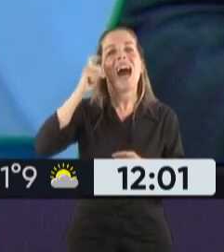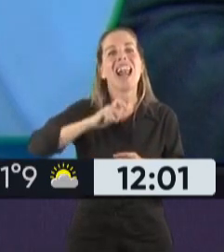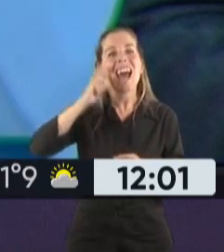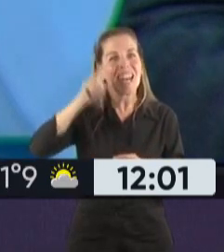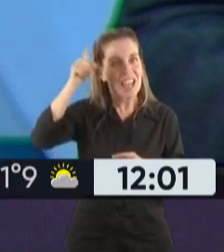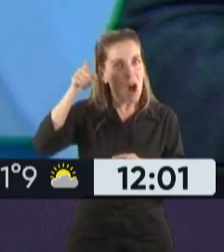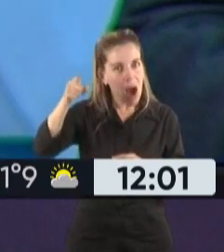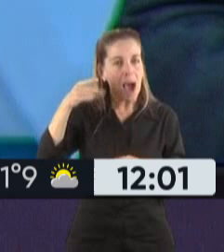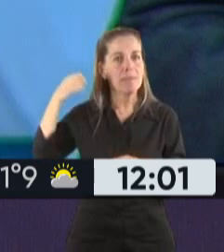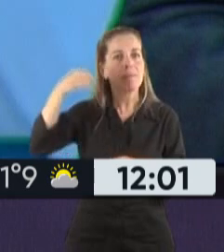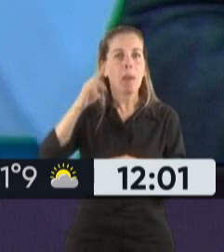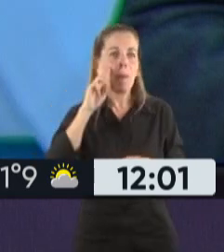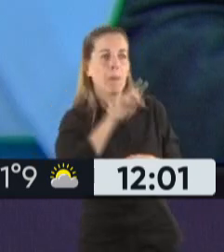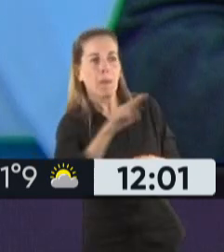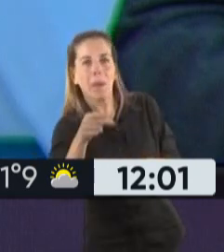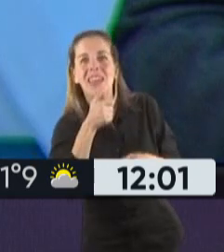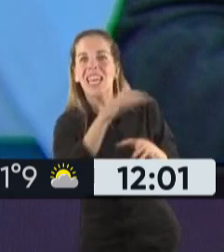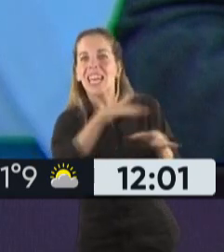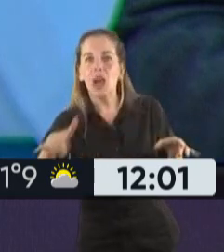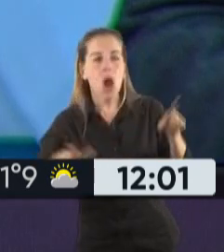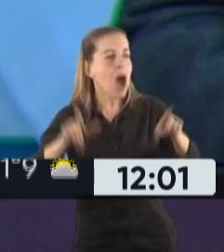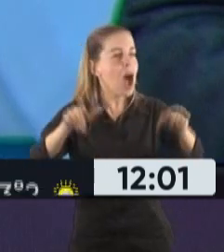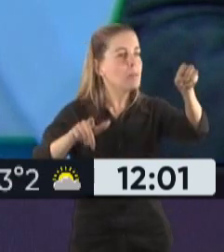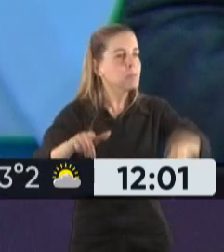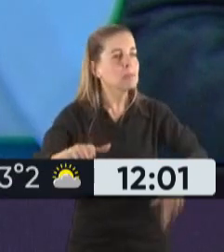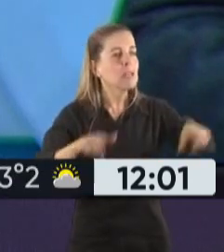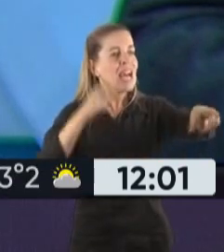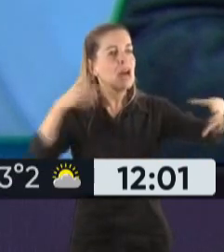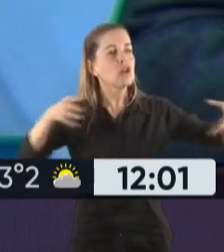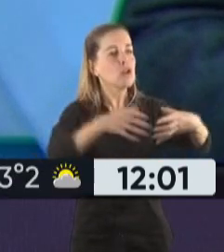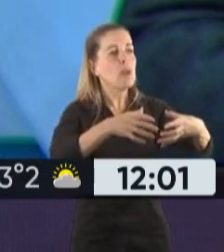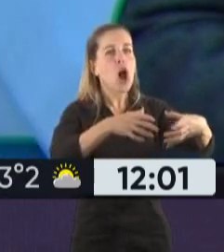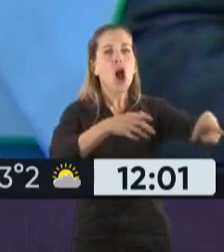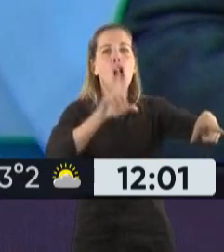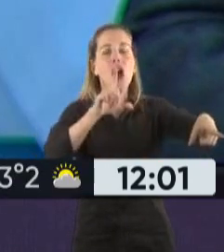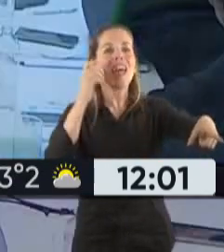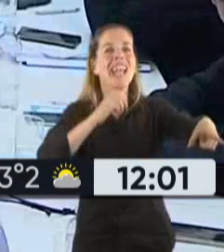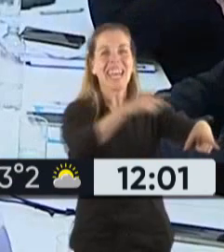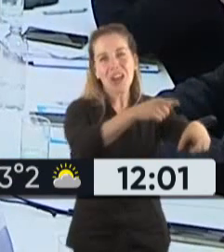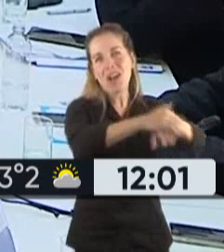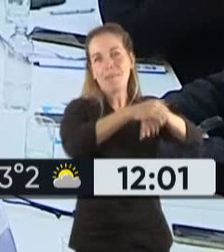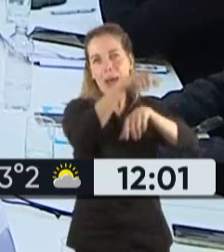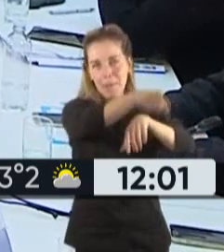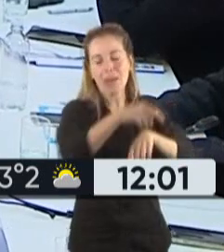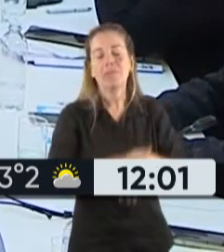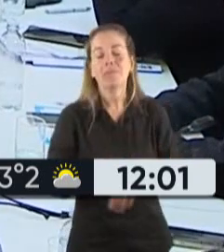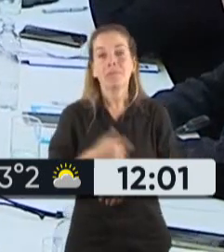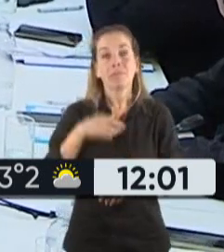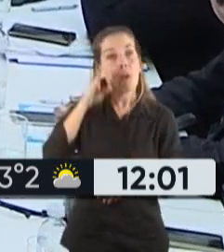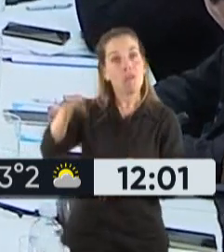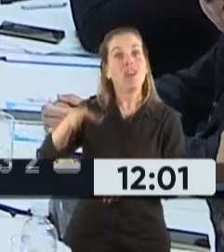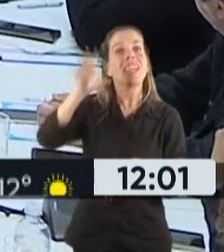pues pasé por el río Miranda. ¿Dónde hay un riojano acá? Que no lo veo los riojanos. Allá está mi amigo riojano. Y pasé por el río